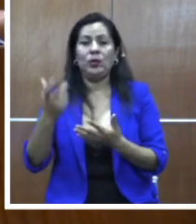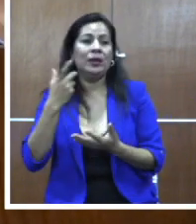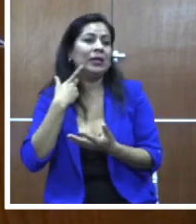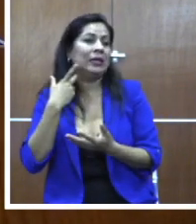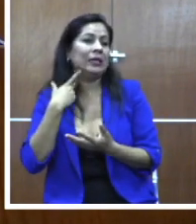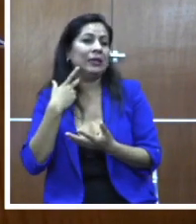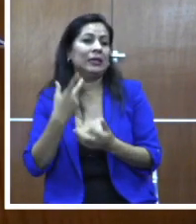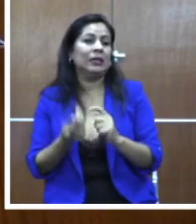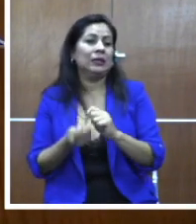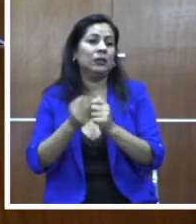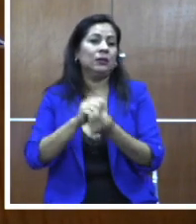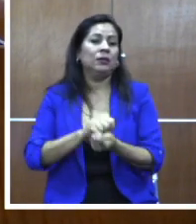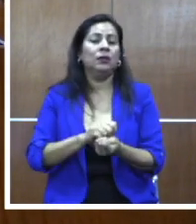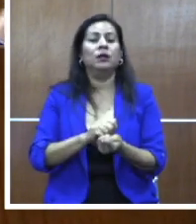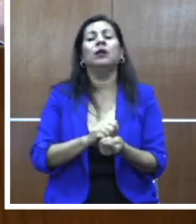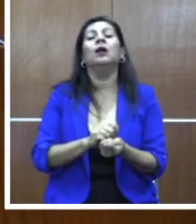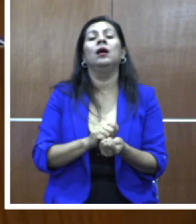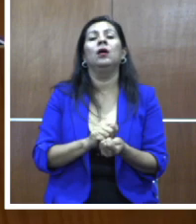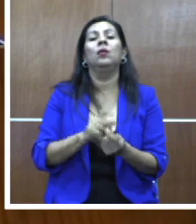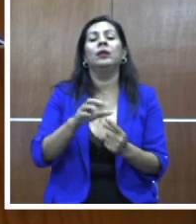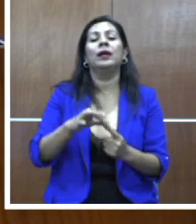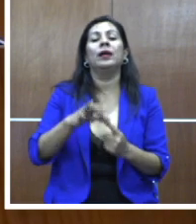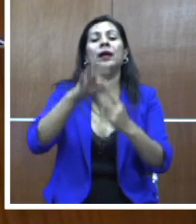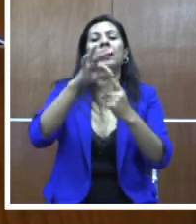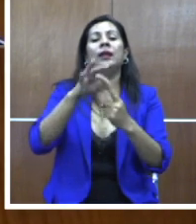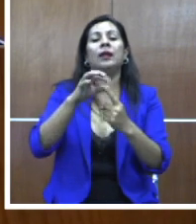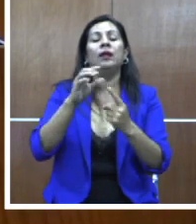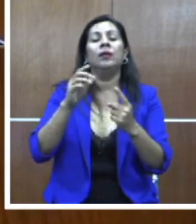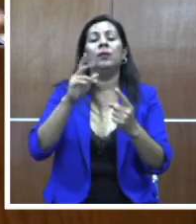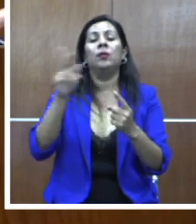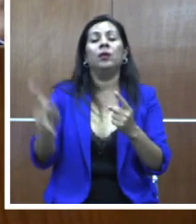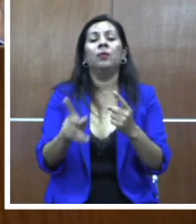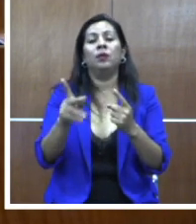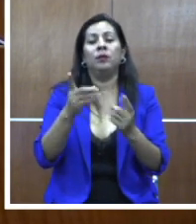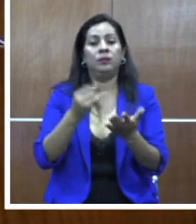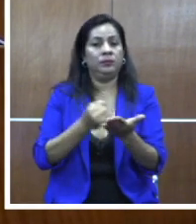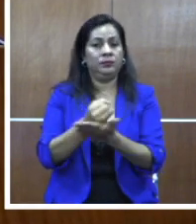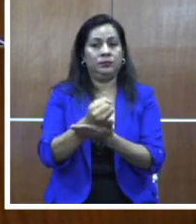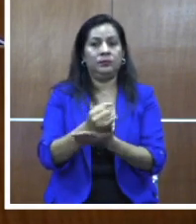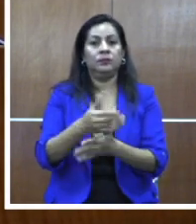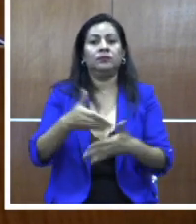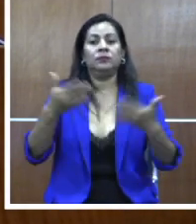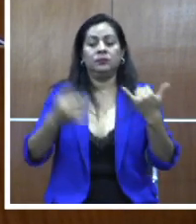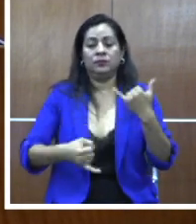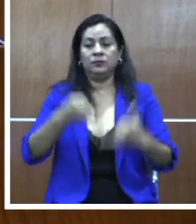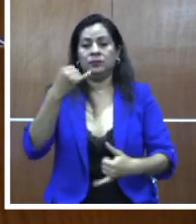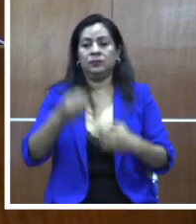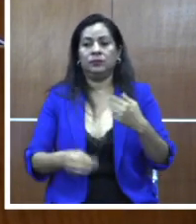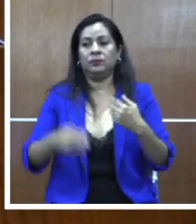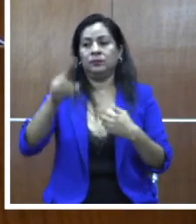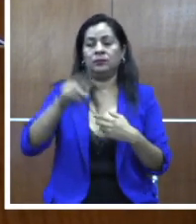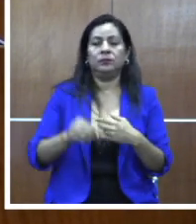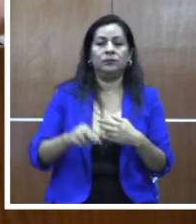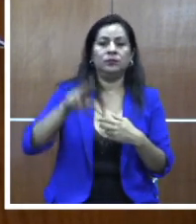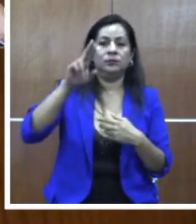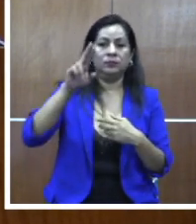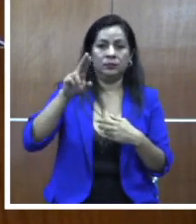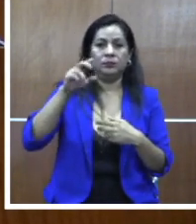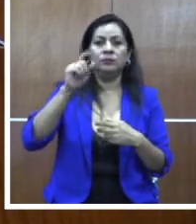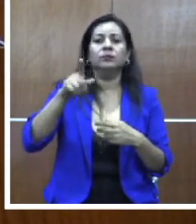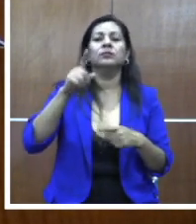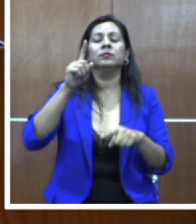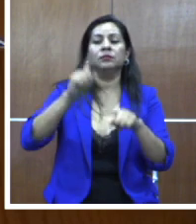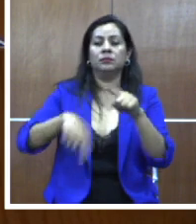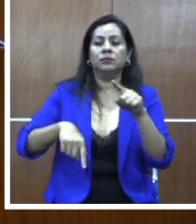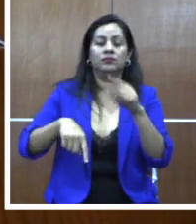para convertirse en un poder elegido por el pueblo. Ahora los jueces, magistrados y ministros